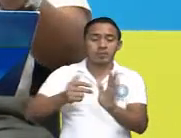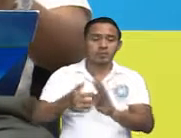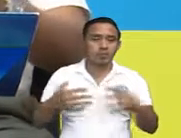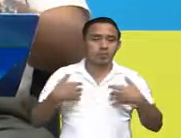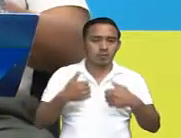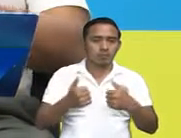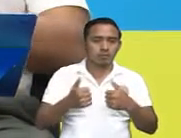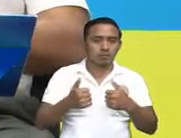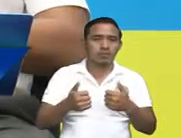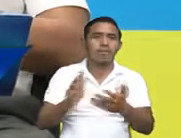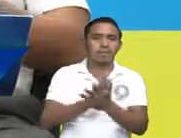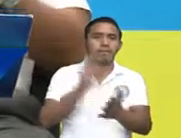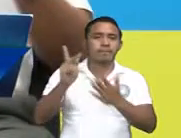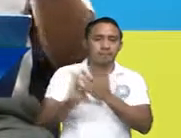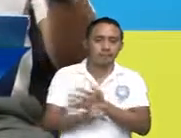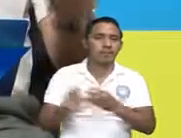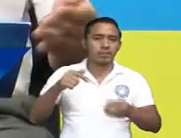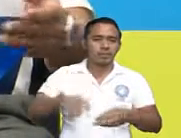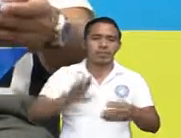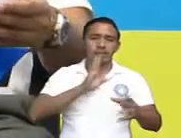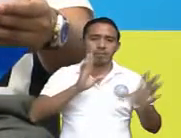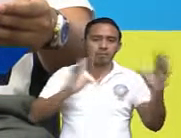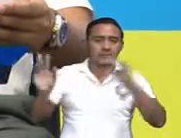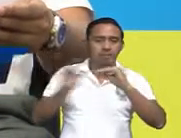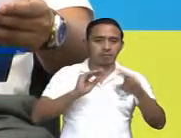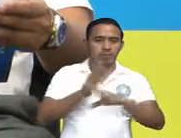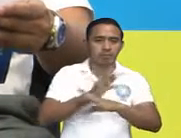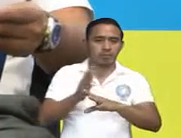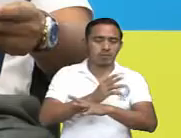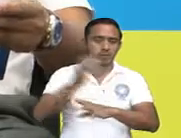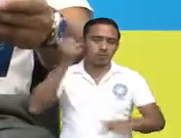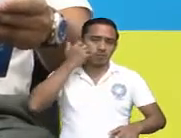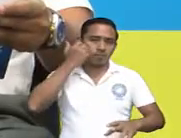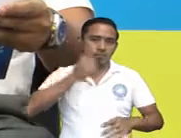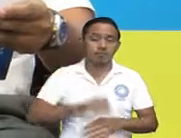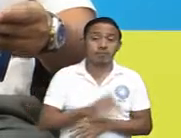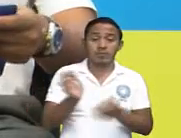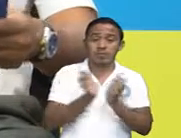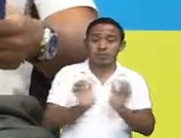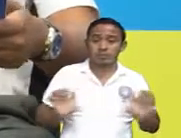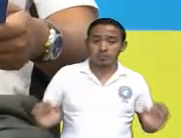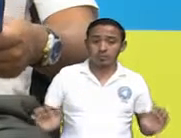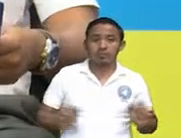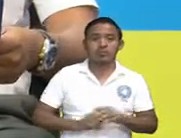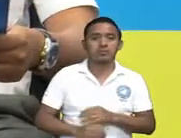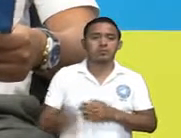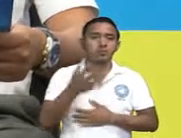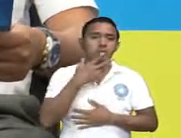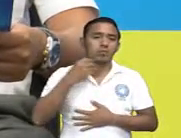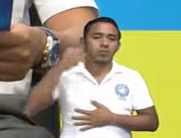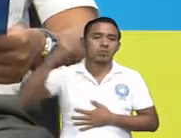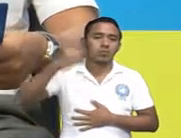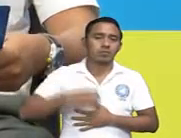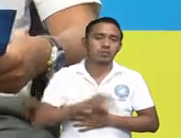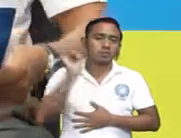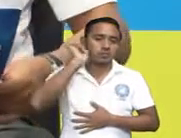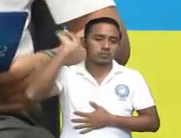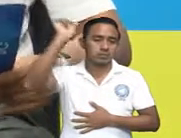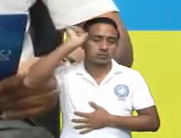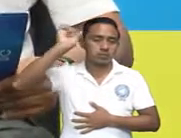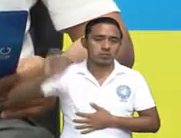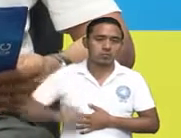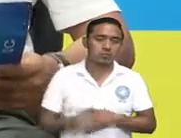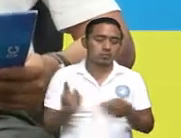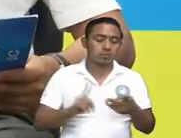los diferentes padecimientos que aquejan a la población nicaragüense, tanto a los niños, a los jóvenes, a los adultos, a